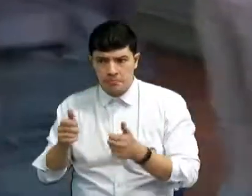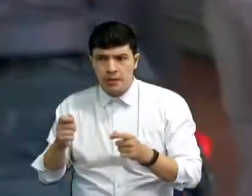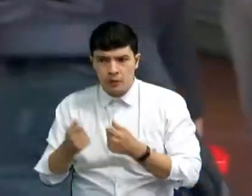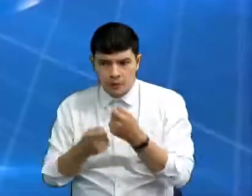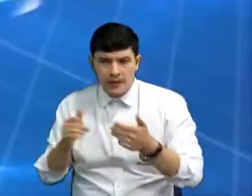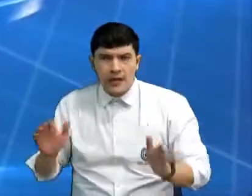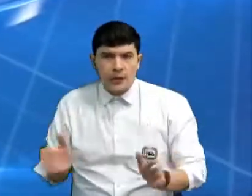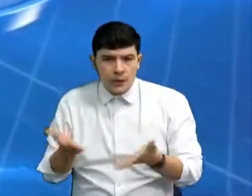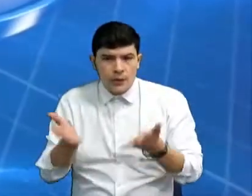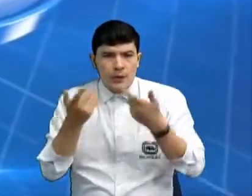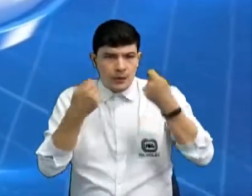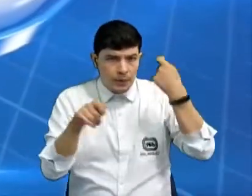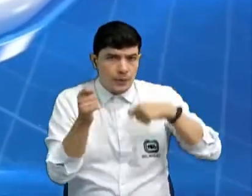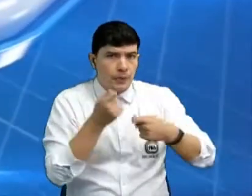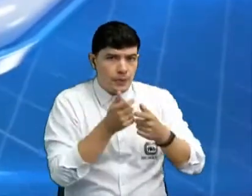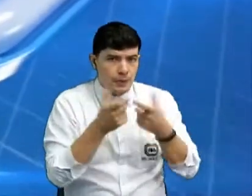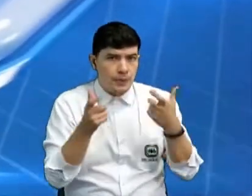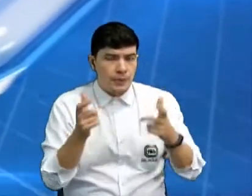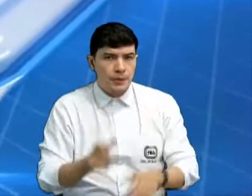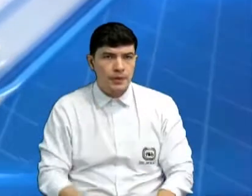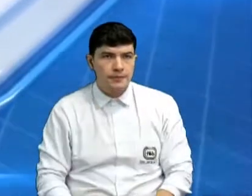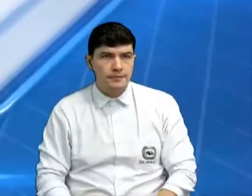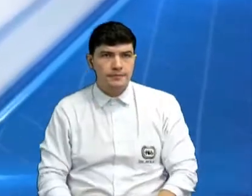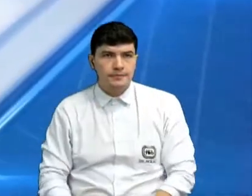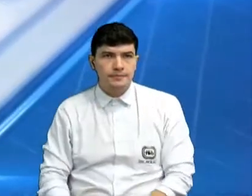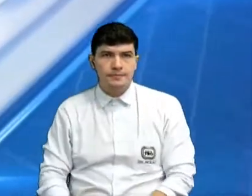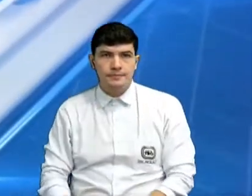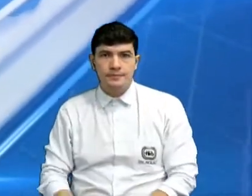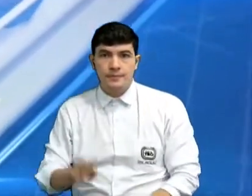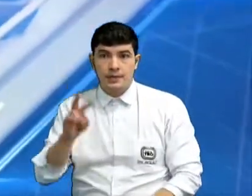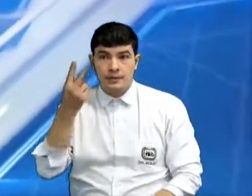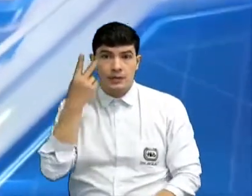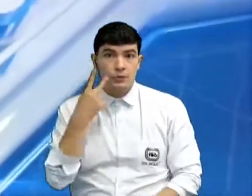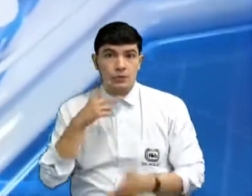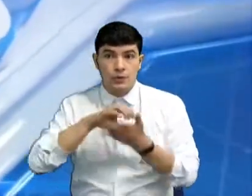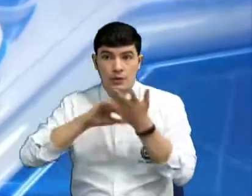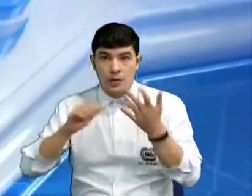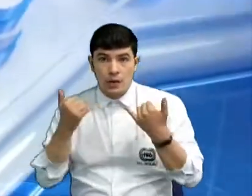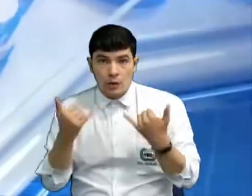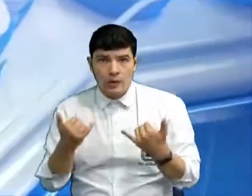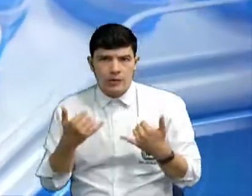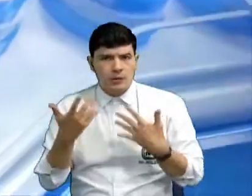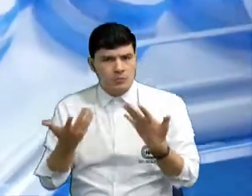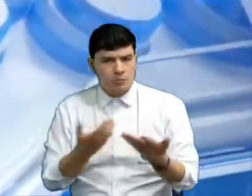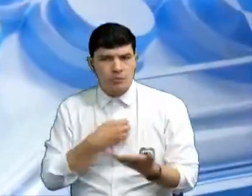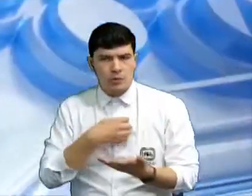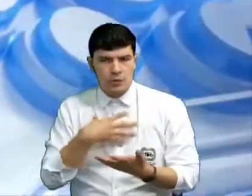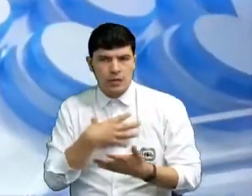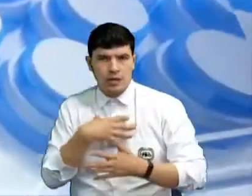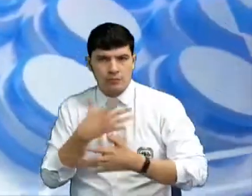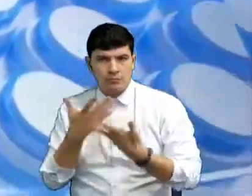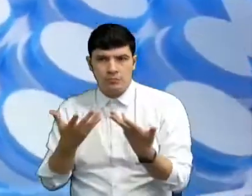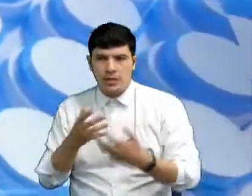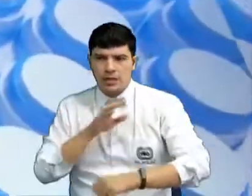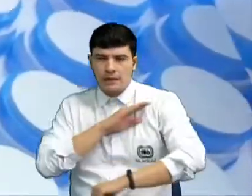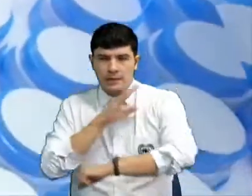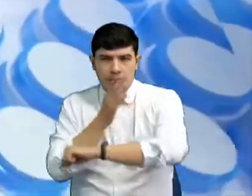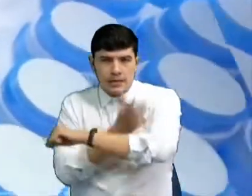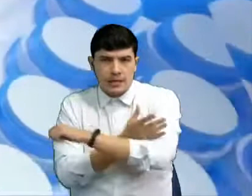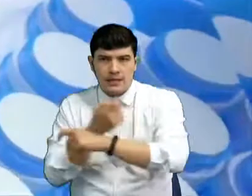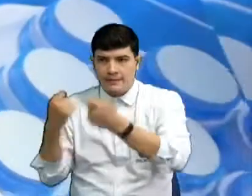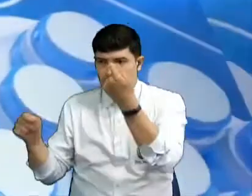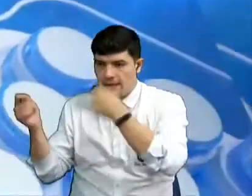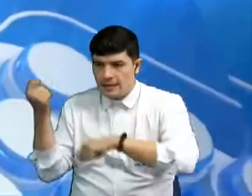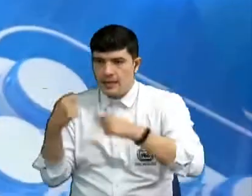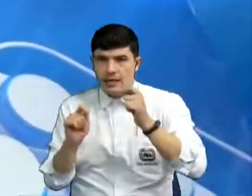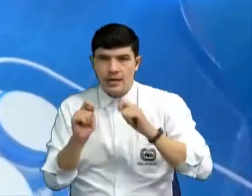que realmente nos permitieron ver nuestra capacidad de operación, ver cómo estábamos preparados